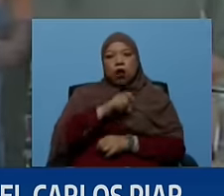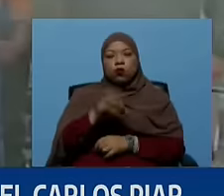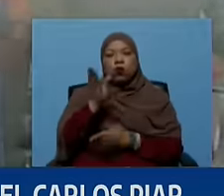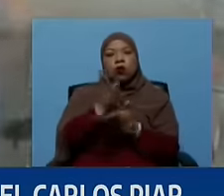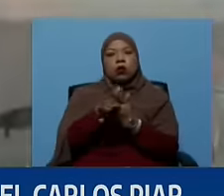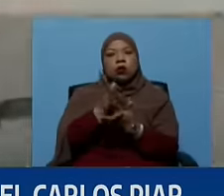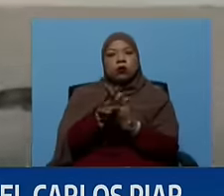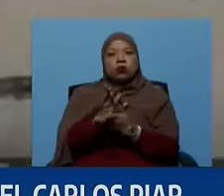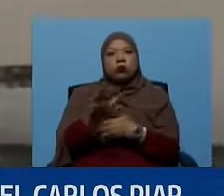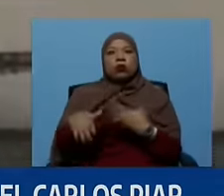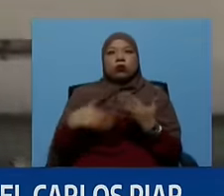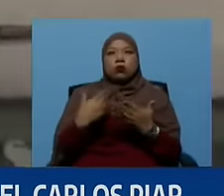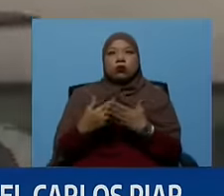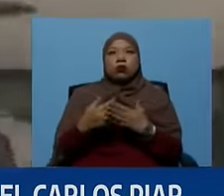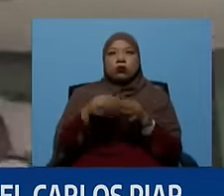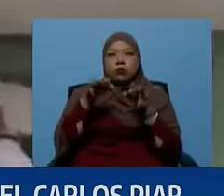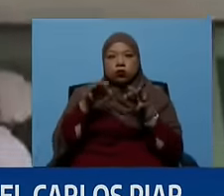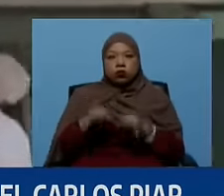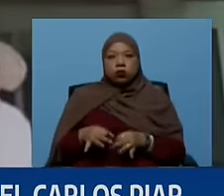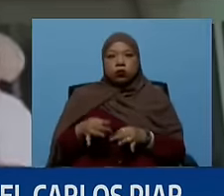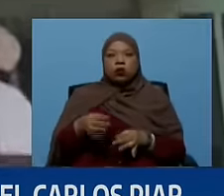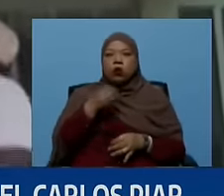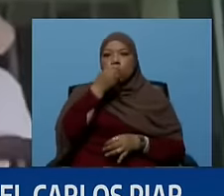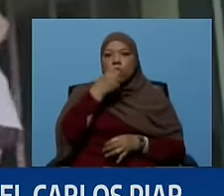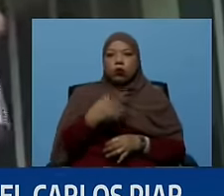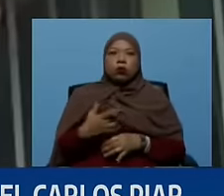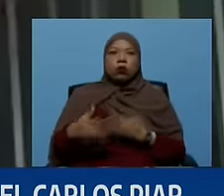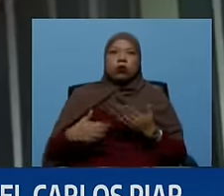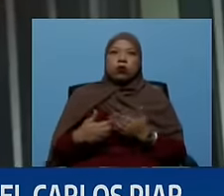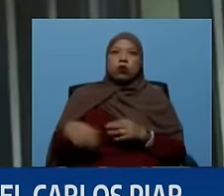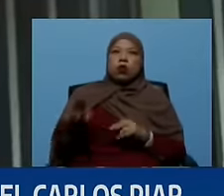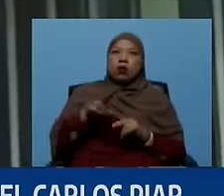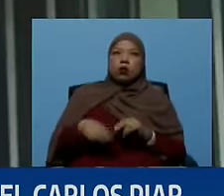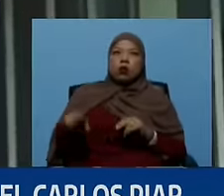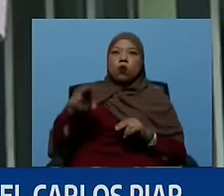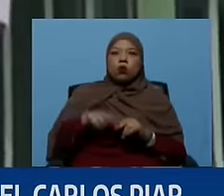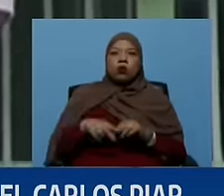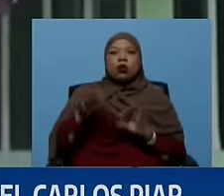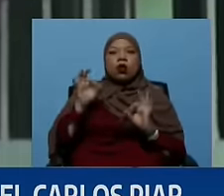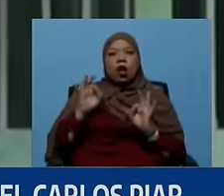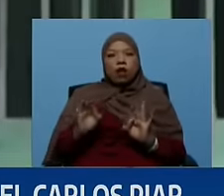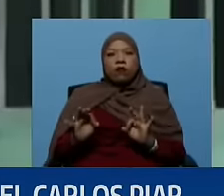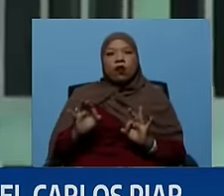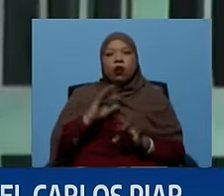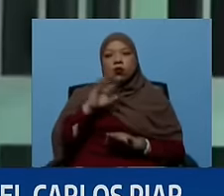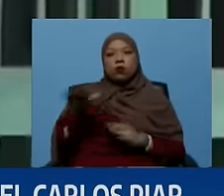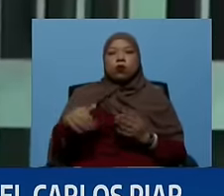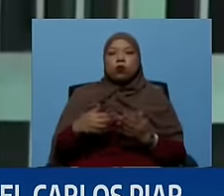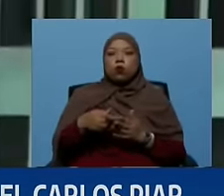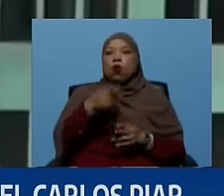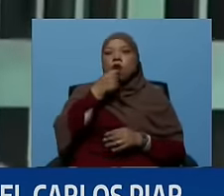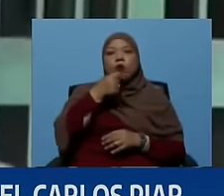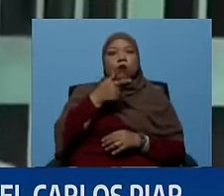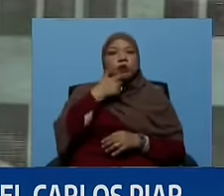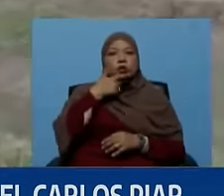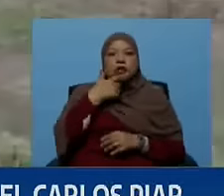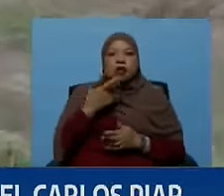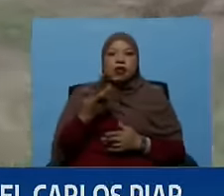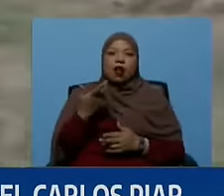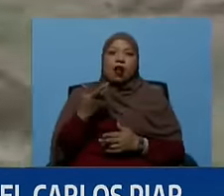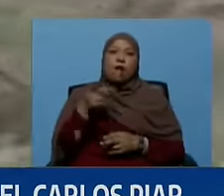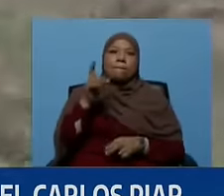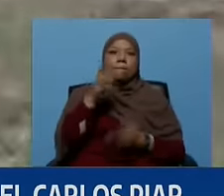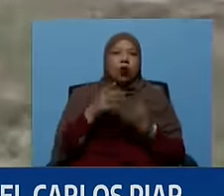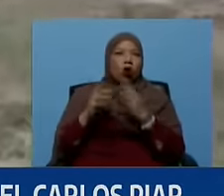año escolar que tiene que ser eficiente para que nuestros niños lleguen con una ura Pepita como usted dice y